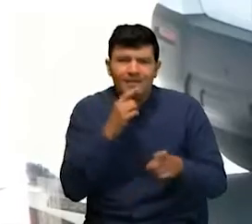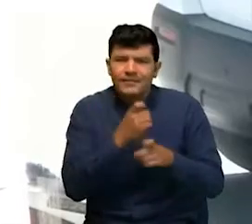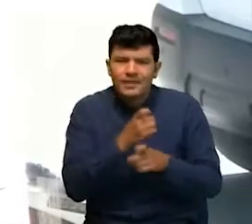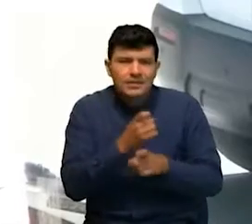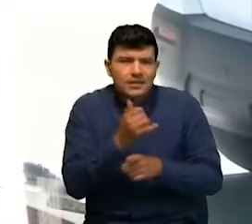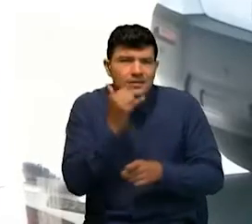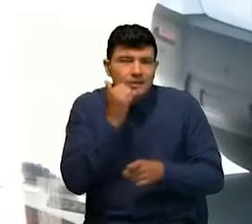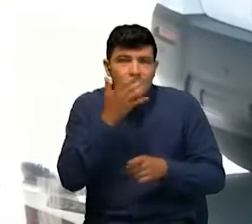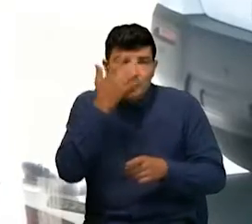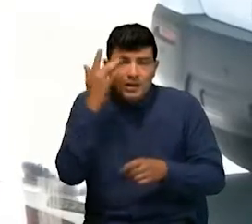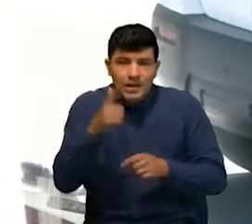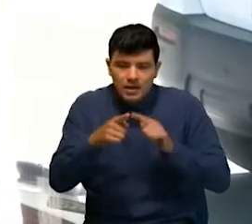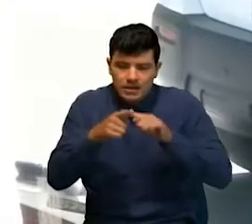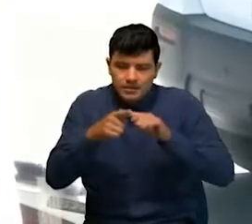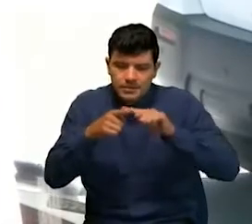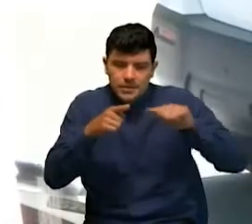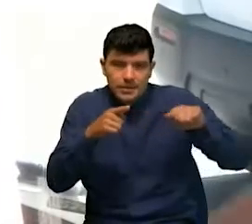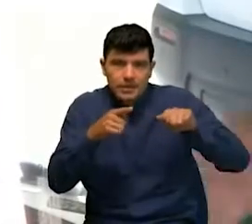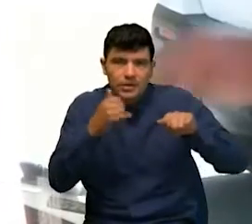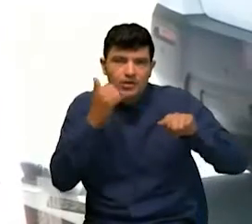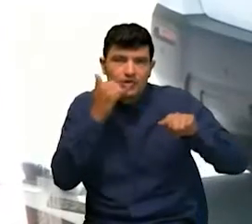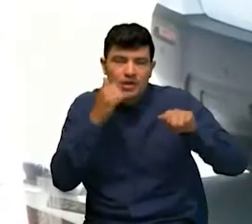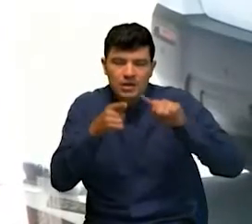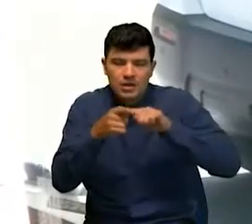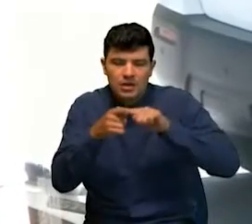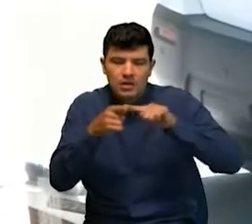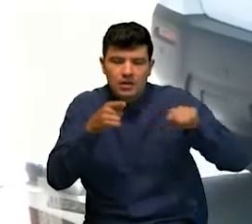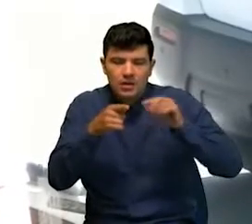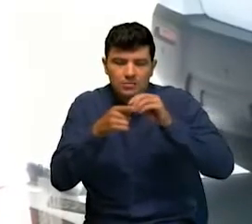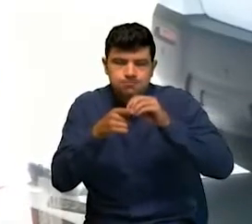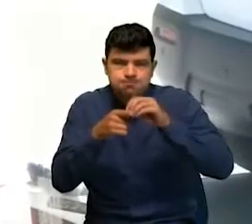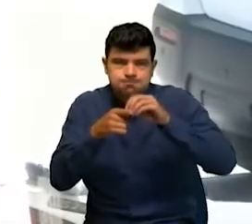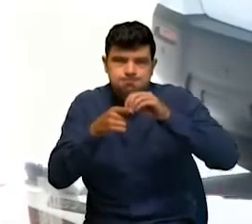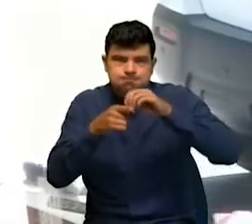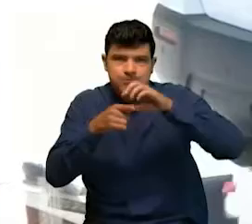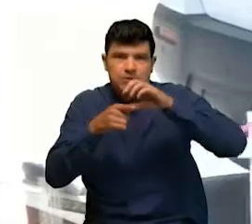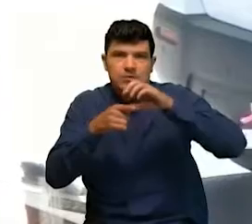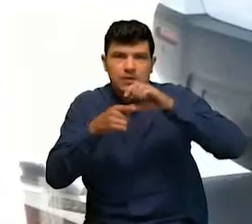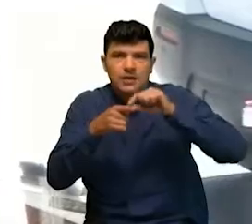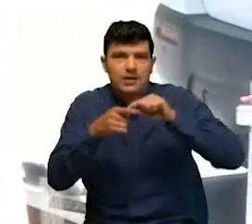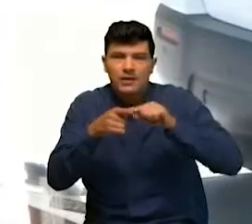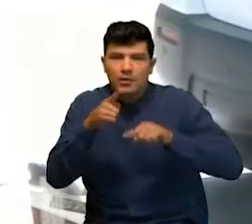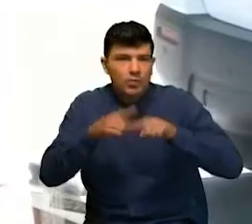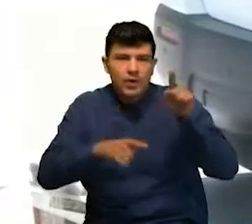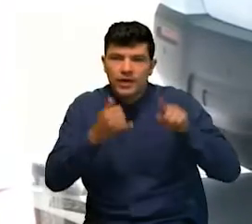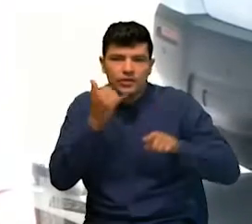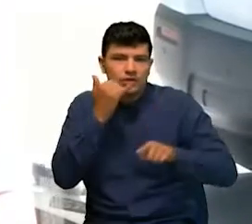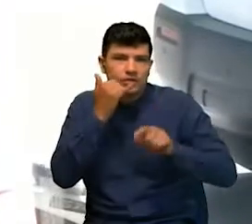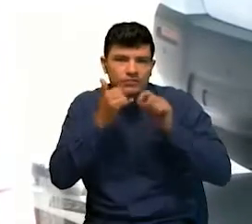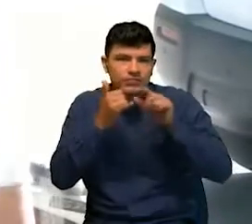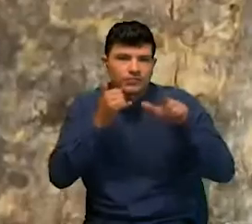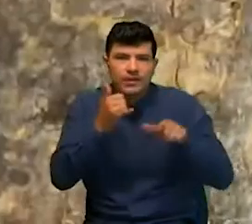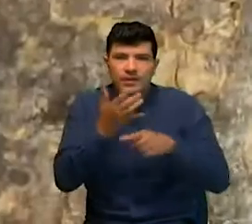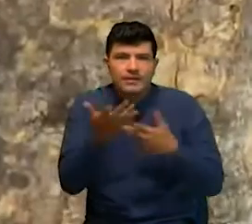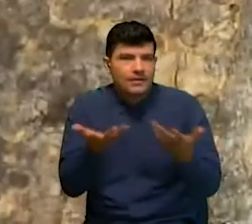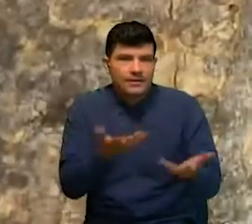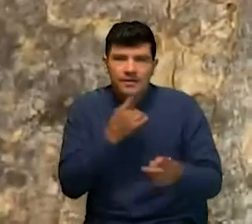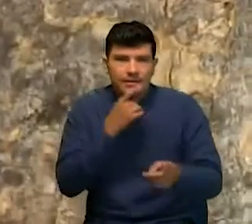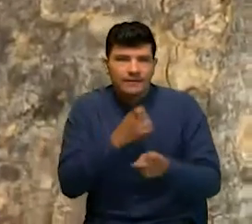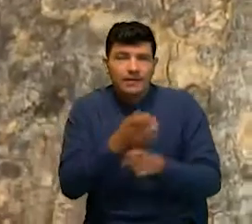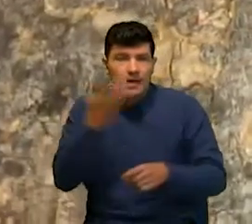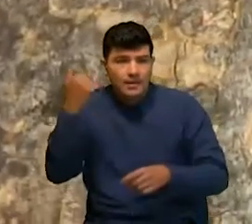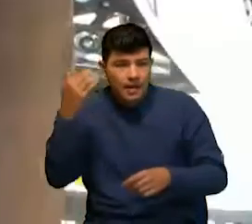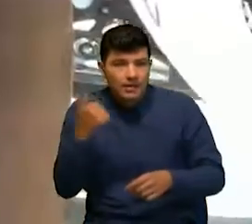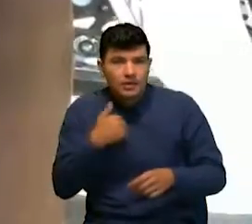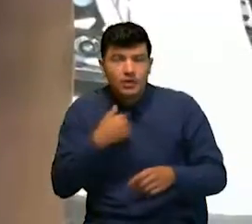masa le está obstruyendo y yo y decidí traerme no hay porque diana traje venido y no me paran bola luego de